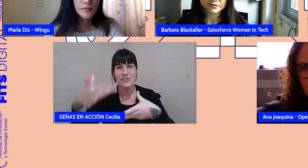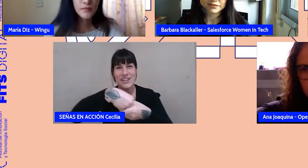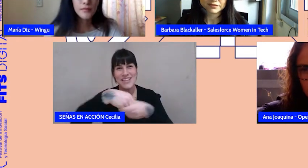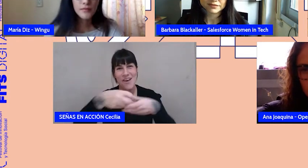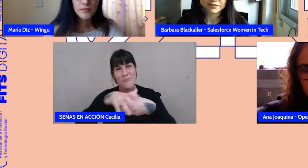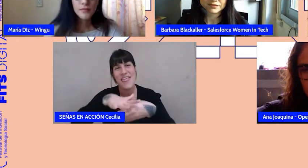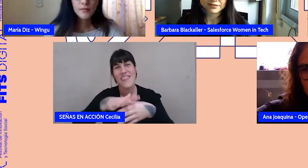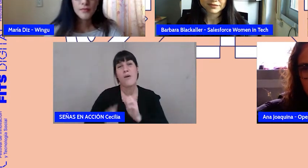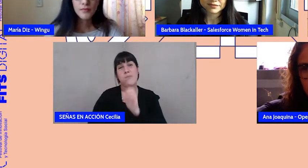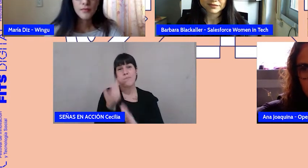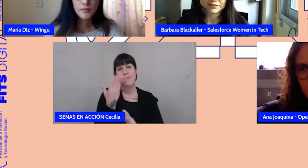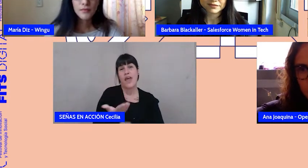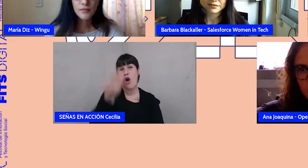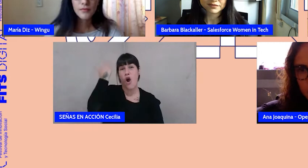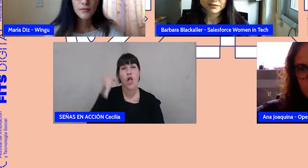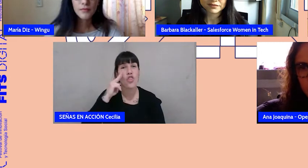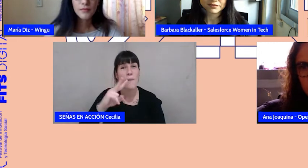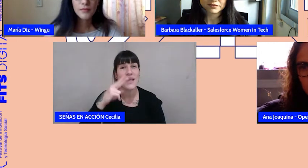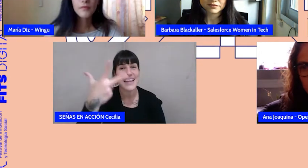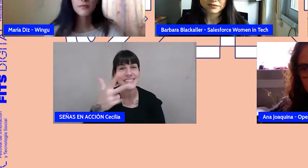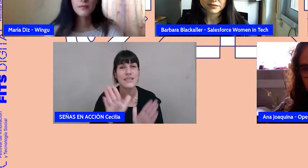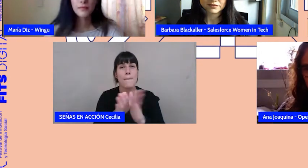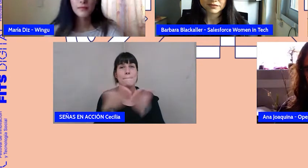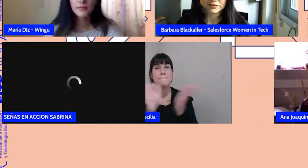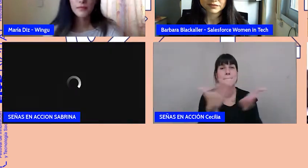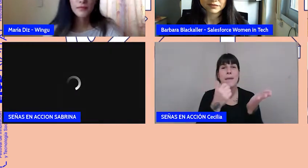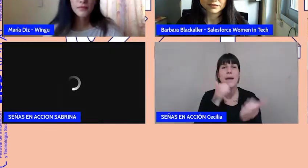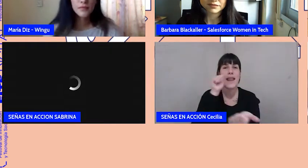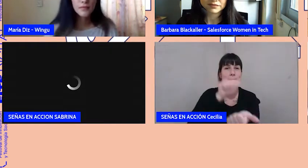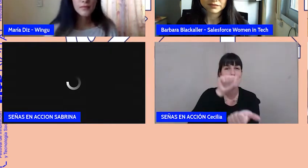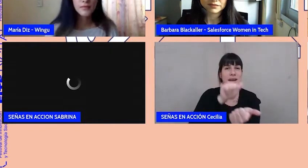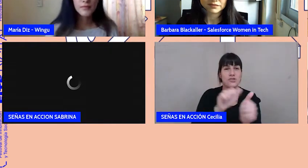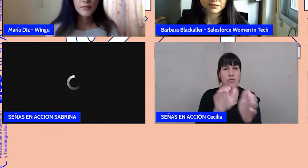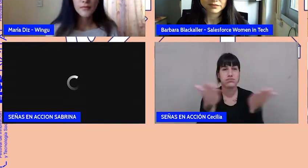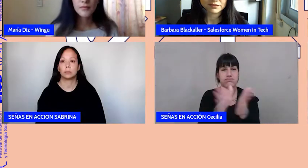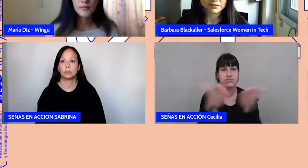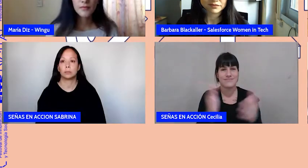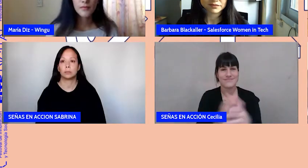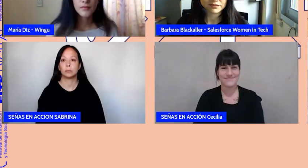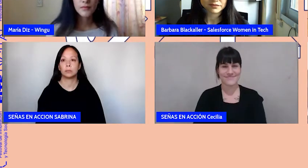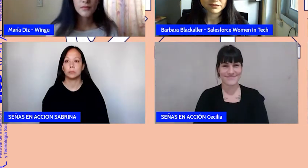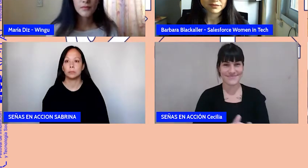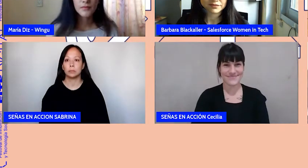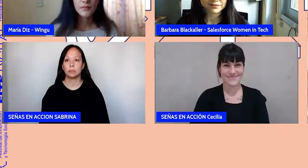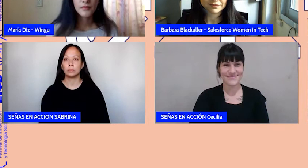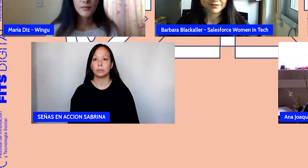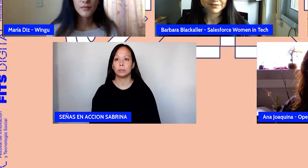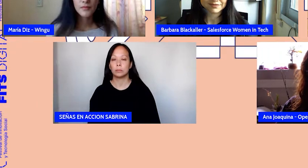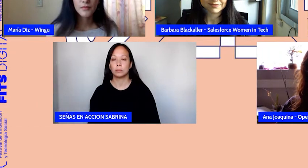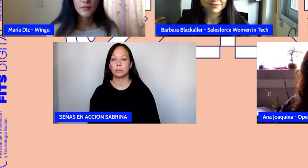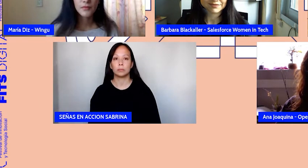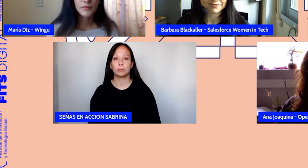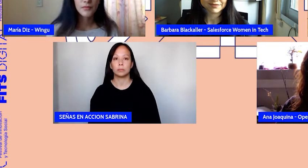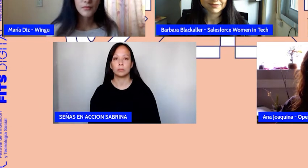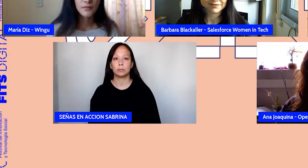medio impreso, de hecho, después de que la fundadora, cuando era periodista freelance, tras varios de sus viajes en donde estuvo en medio de conflictos sociopolíticos en